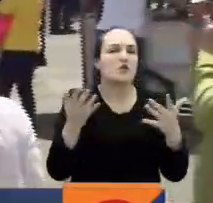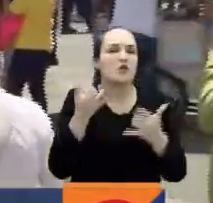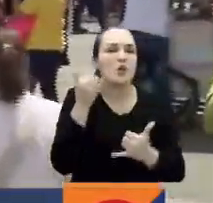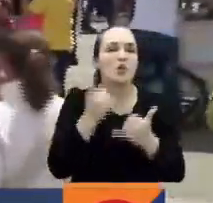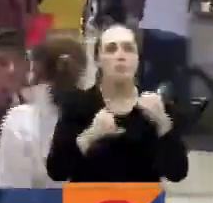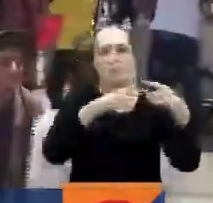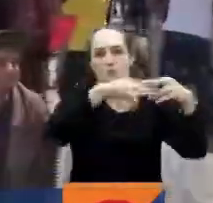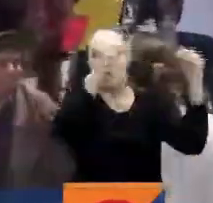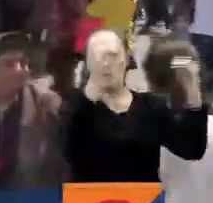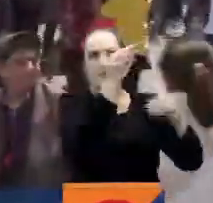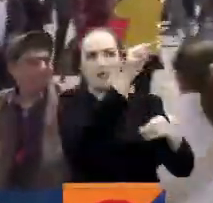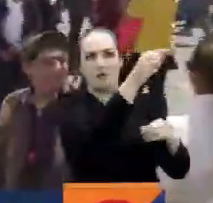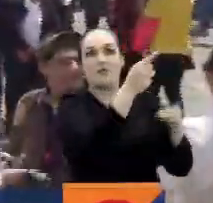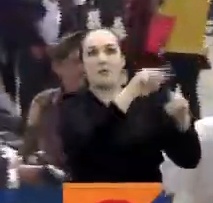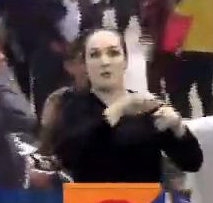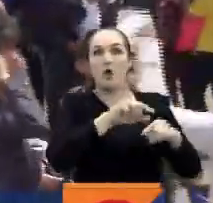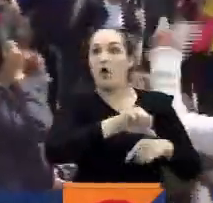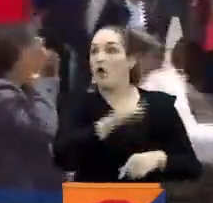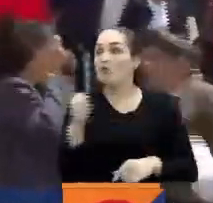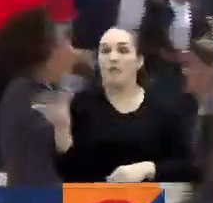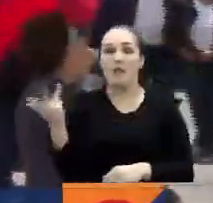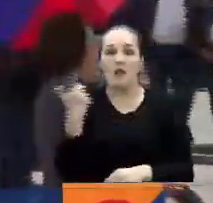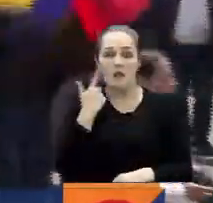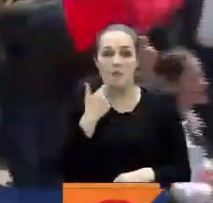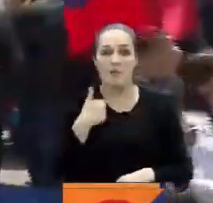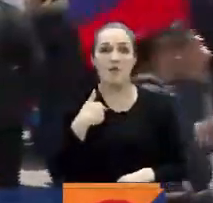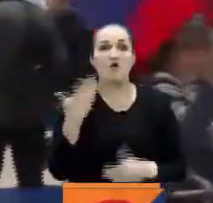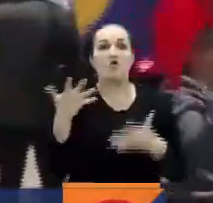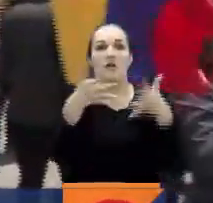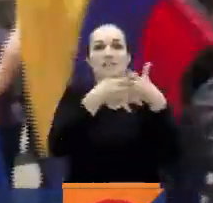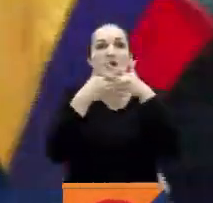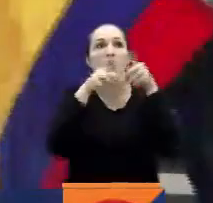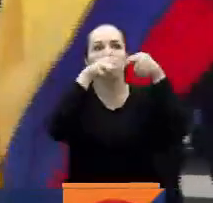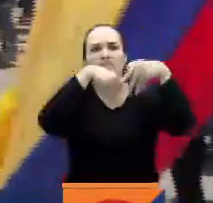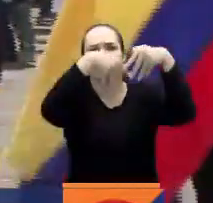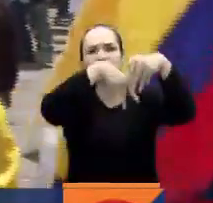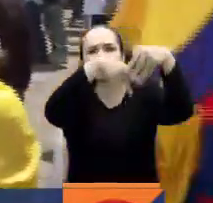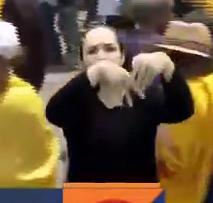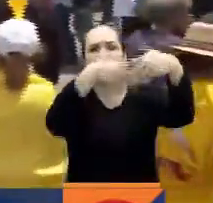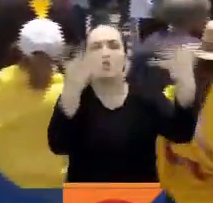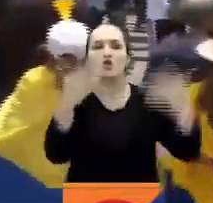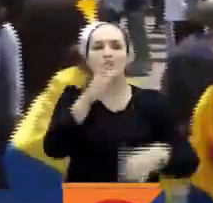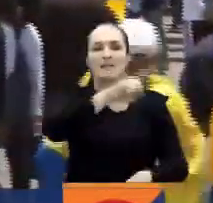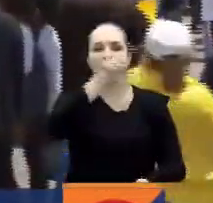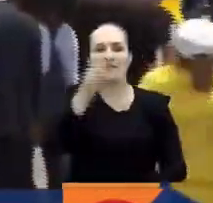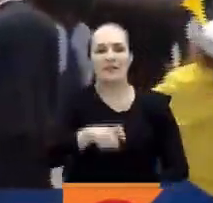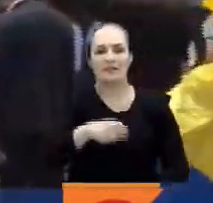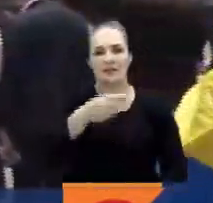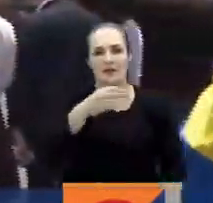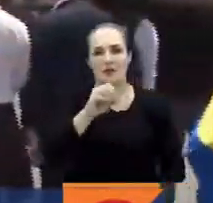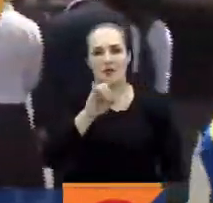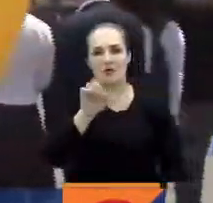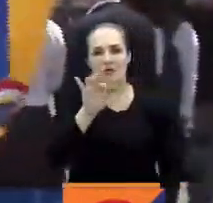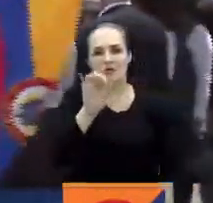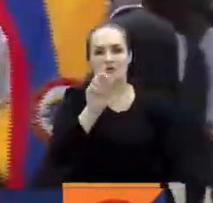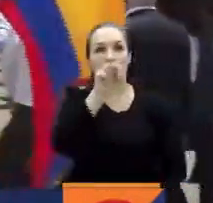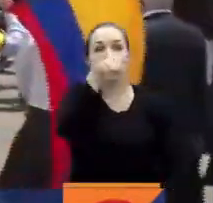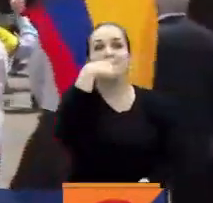Urabá. También nos reportan una marcha que hay hasta ahora en Estados Unidos, en Houston, justamente en contra de las reformas de Gustavo